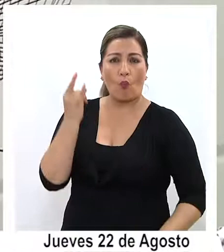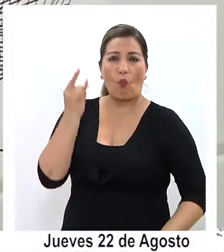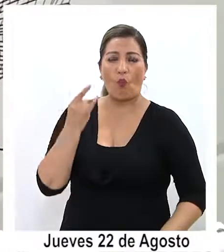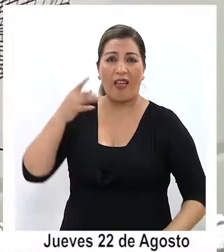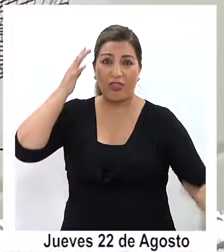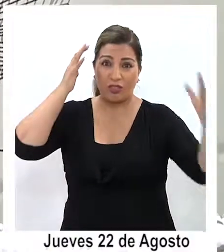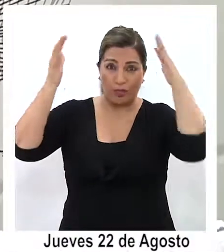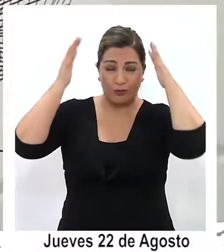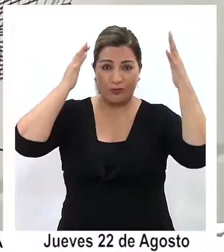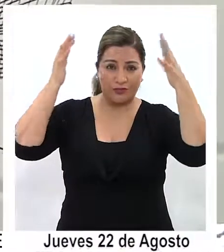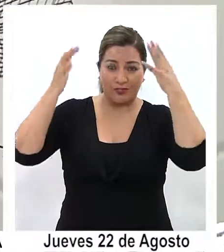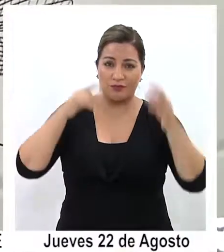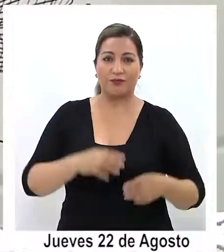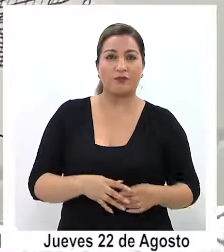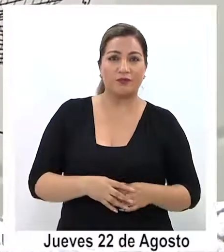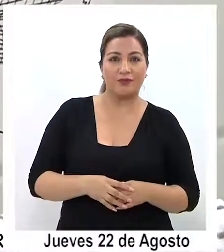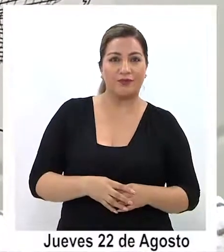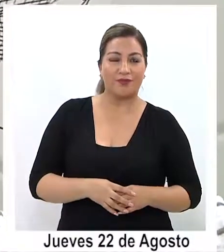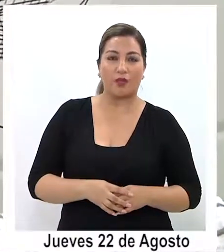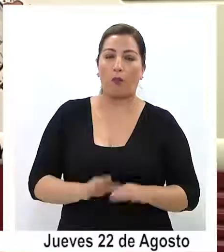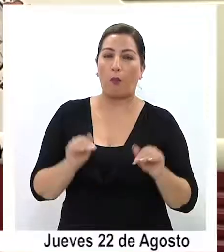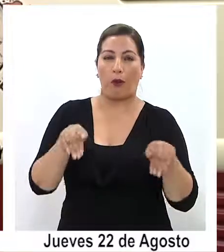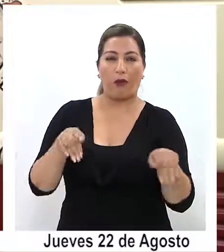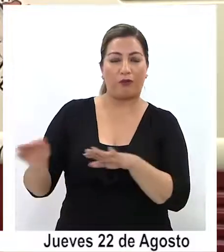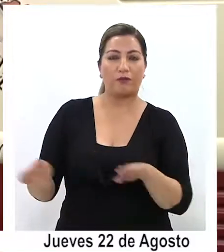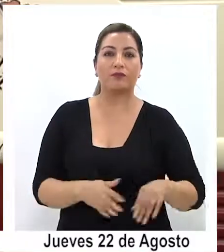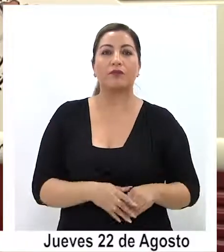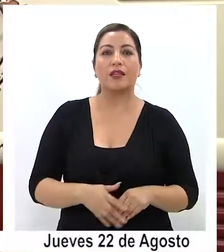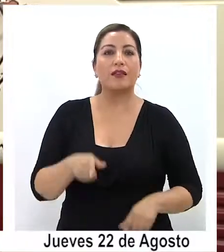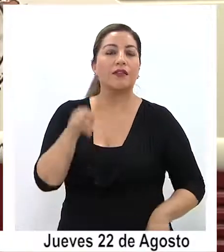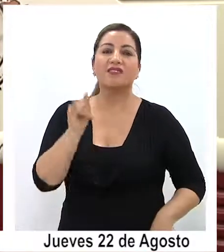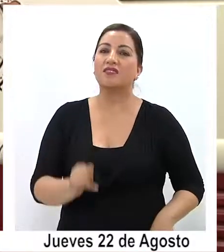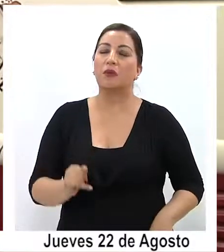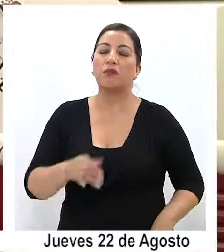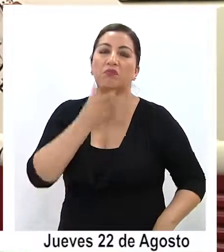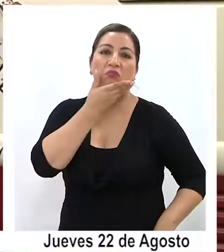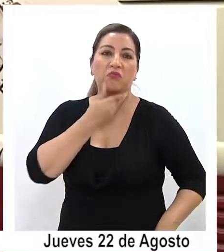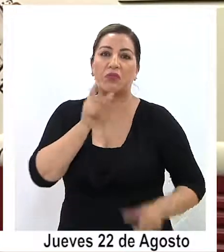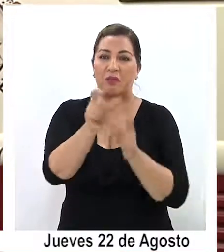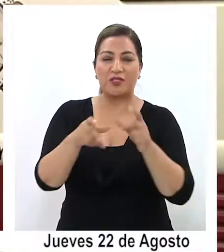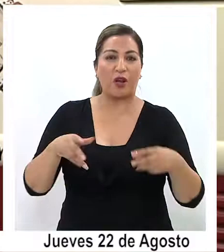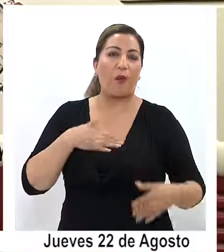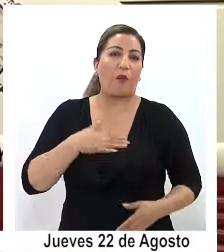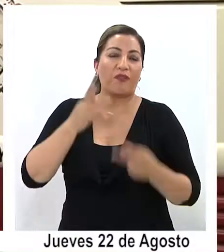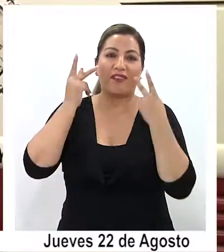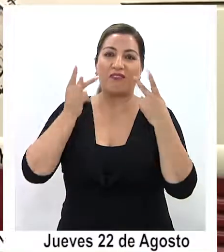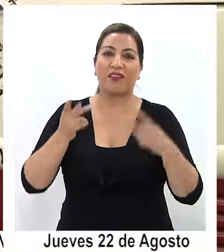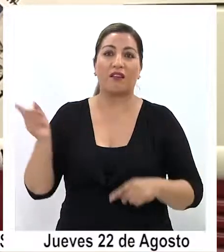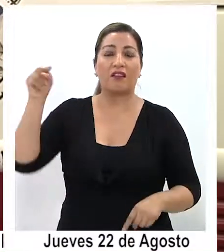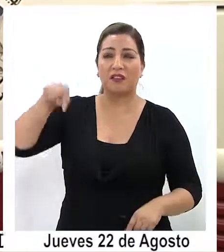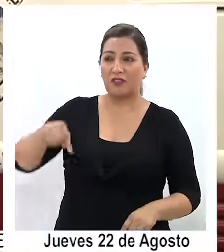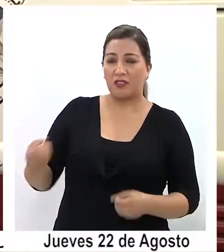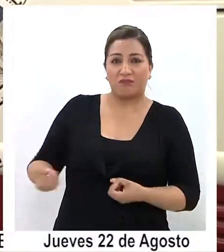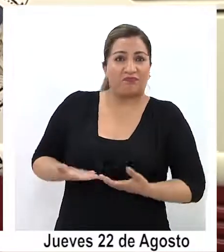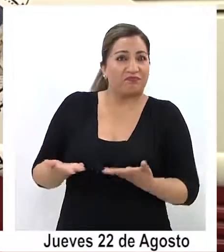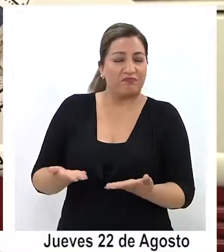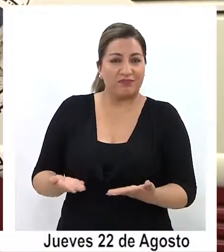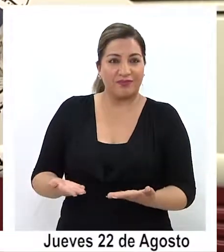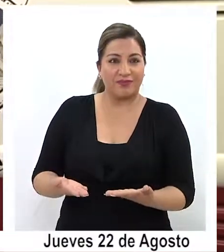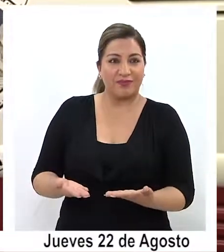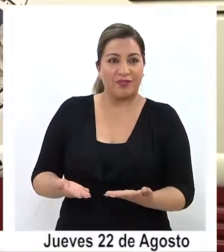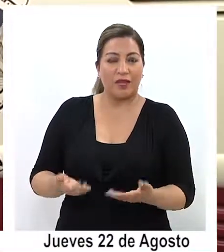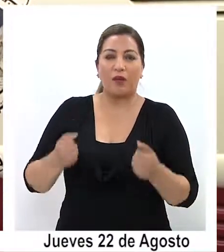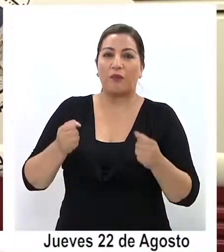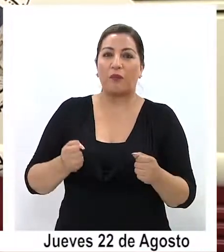hay duchas, está muy cómodo. Es que eso siempre es hermoso para los viajeros, llegar y que te reciban con un lugar donde vos podés